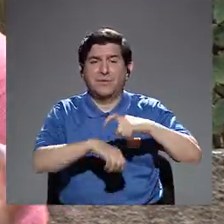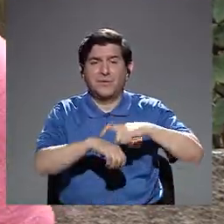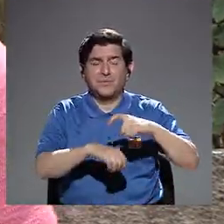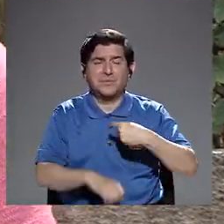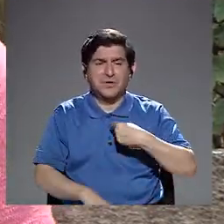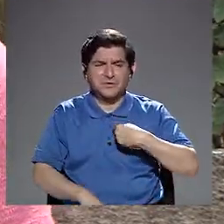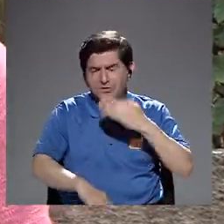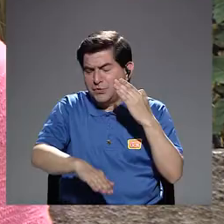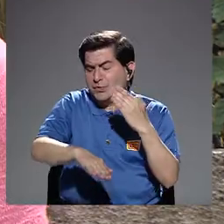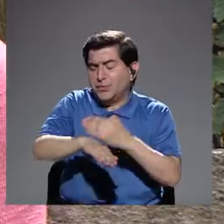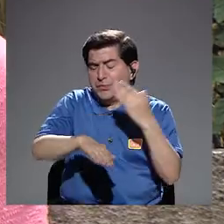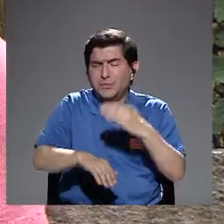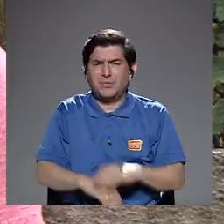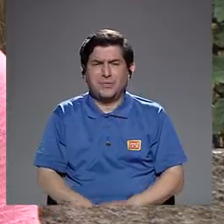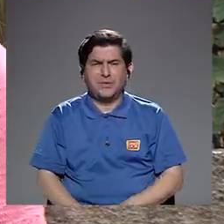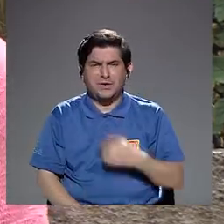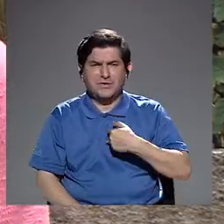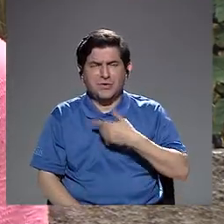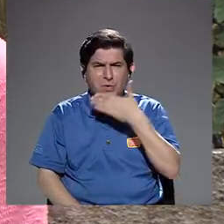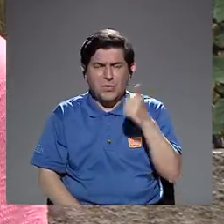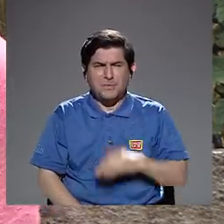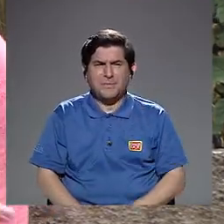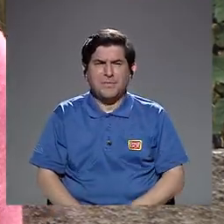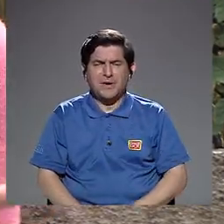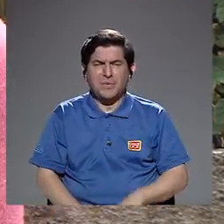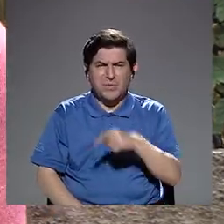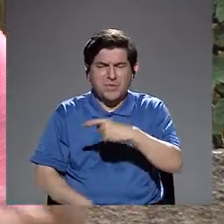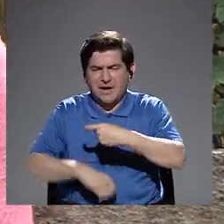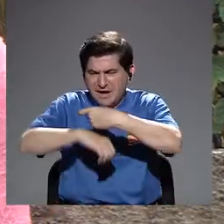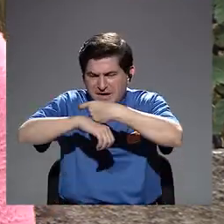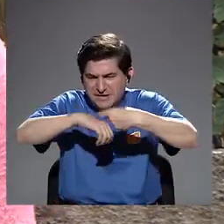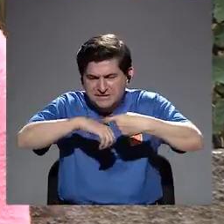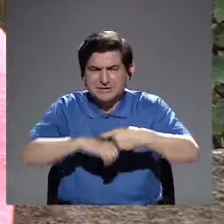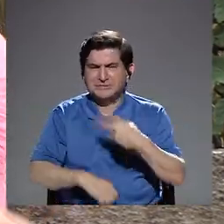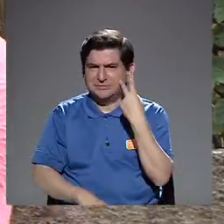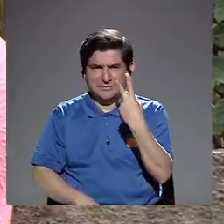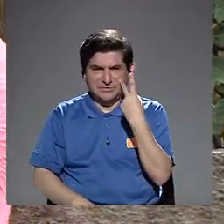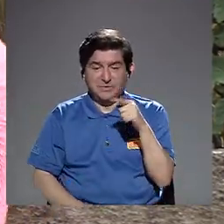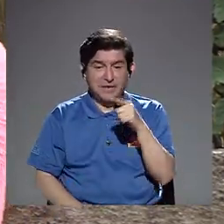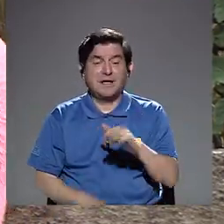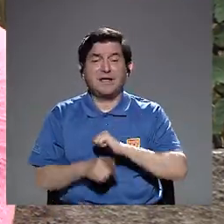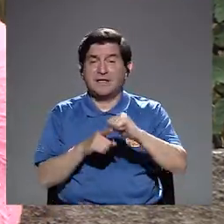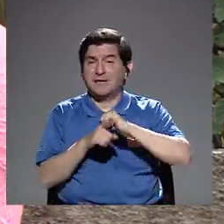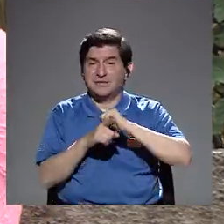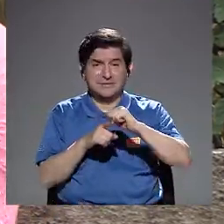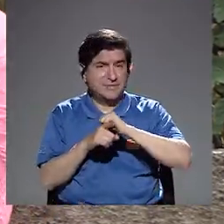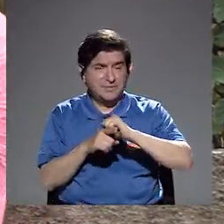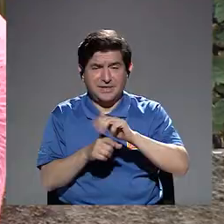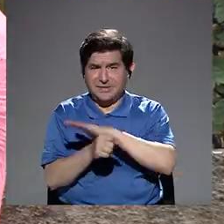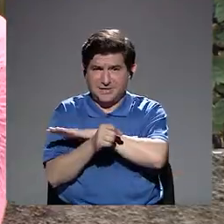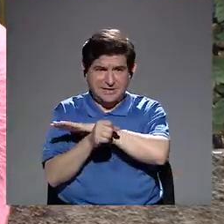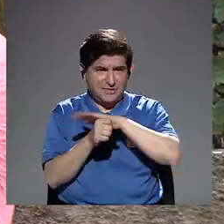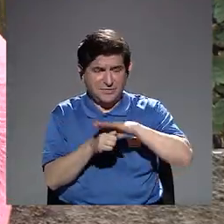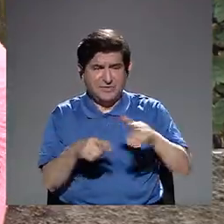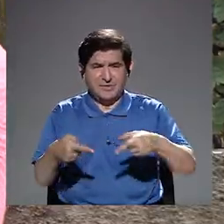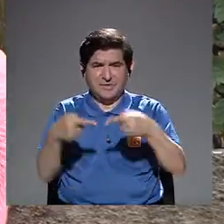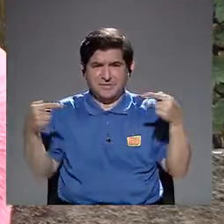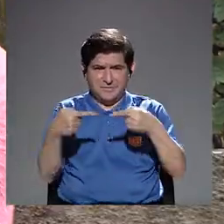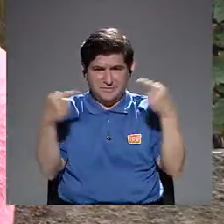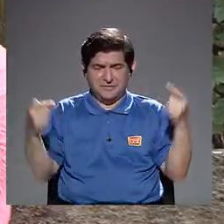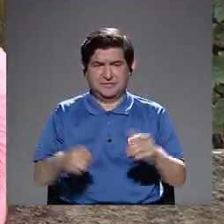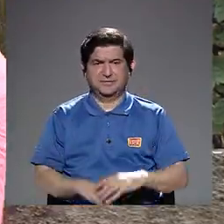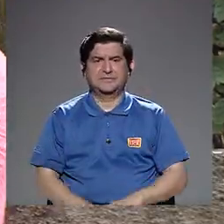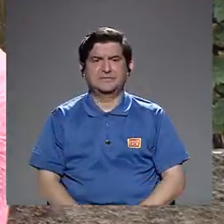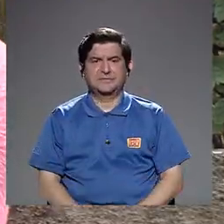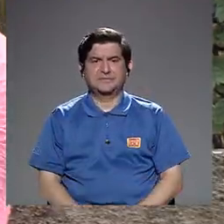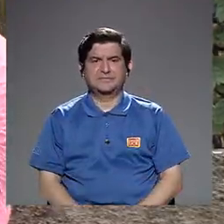me dio una lesión, mejor me la rasuro para que mi pareja no la vea, y eso es una práctica totalmente pues contradictoria, porque más